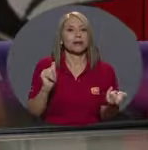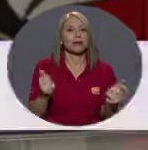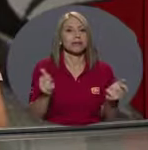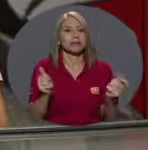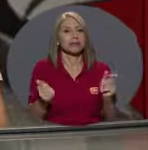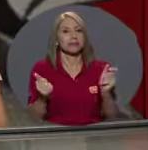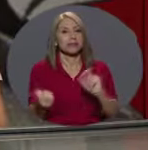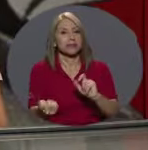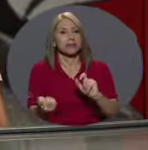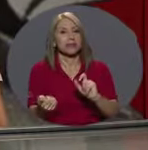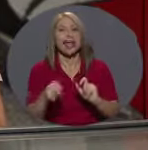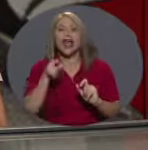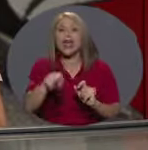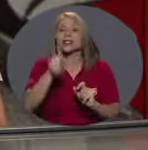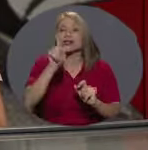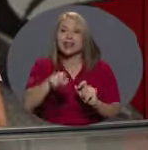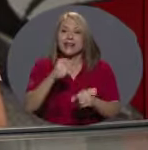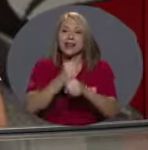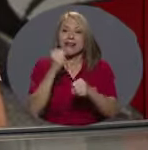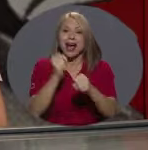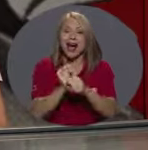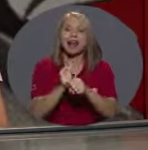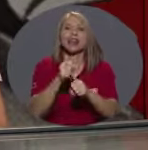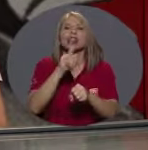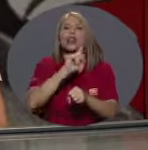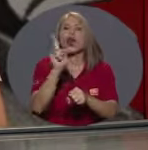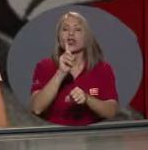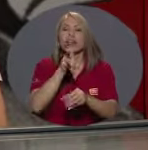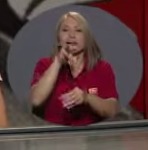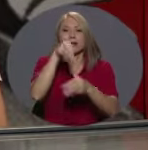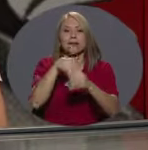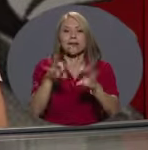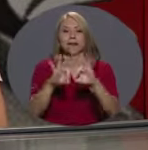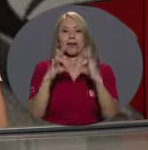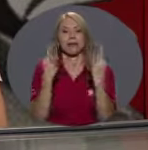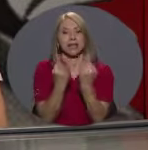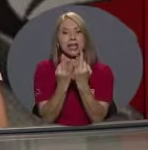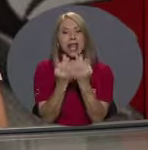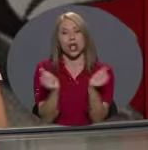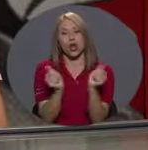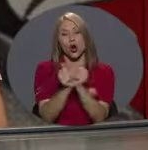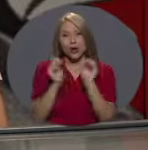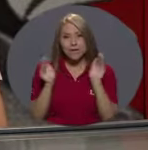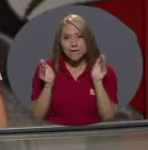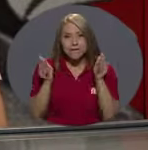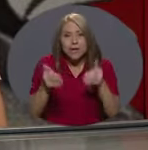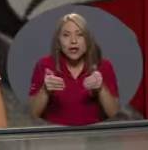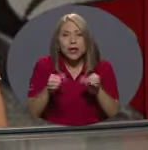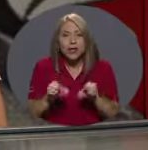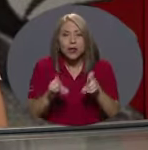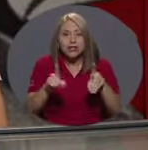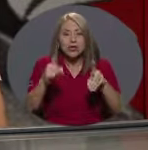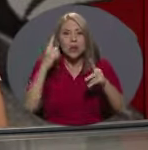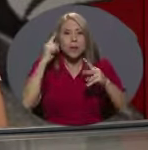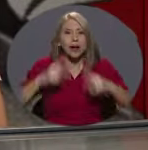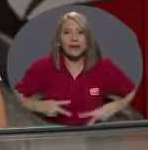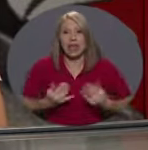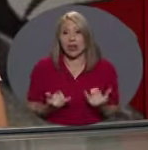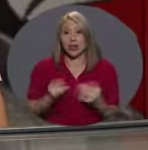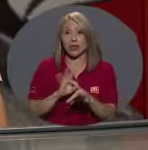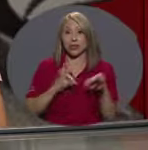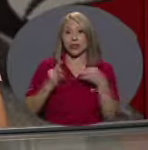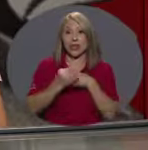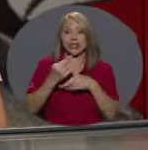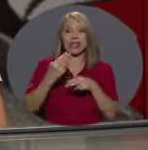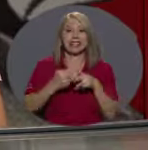oportunidad para trabajarlo desde el seno familiar con ese enfoque de educación para la vida Actualmente estamos desarrollando un taller que se